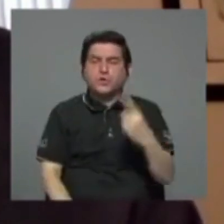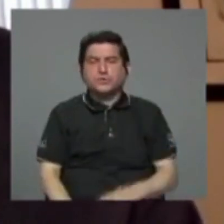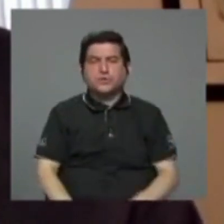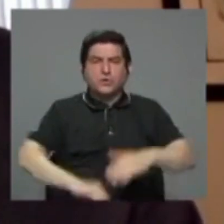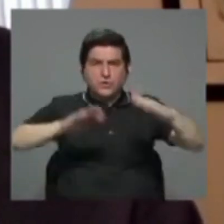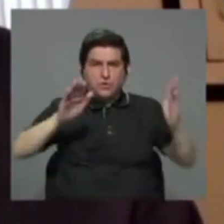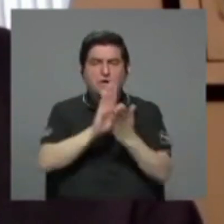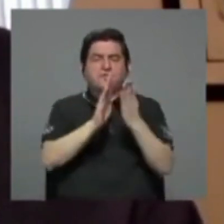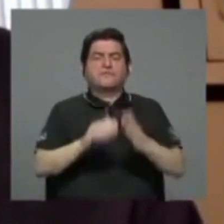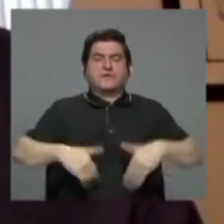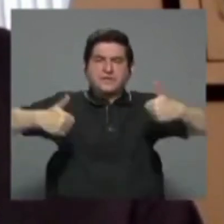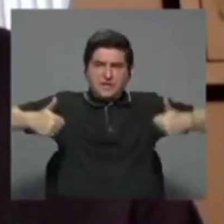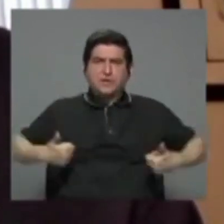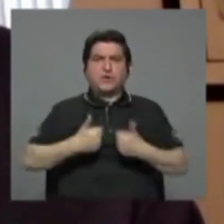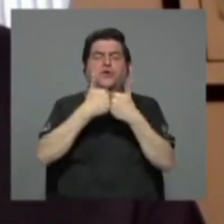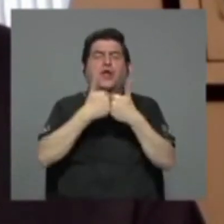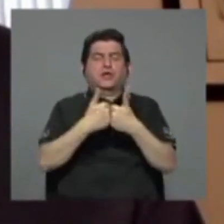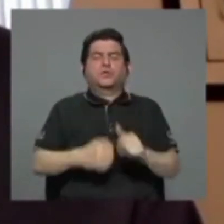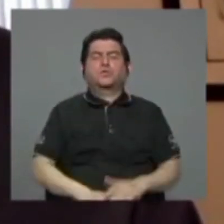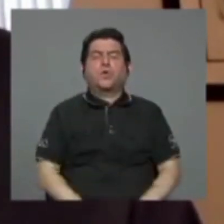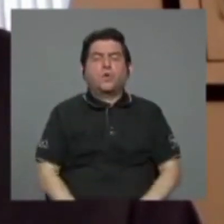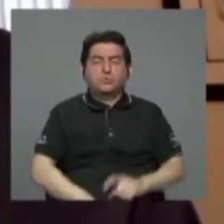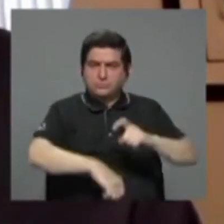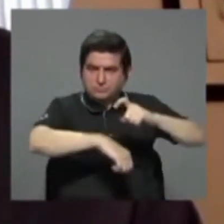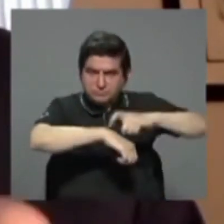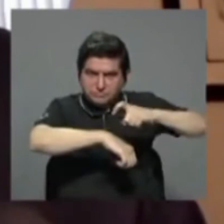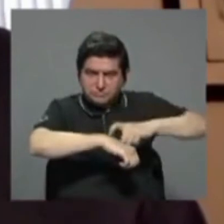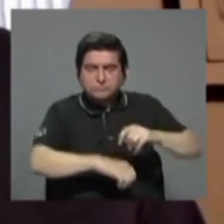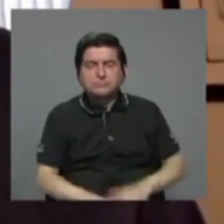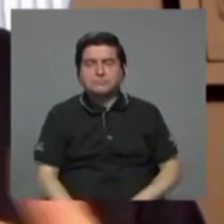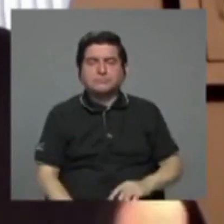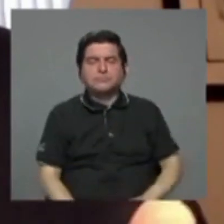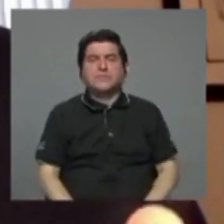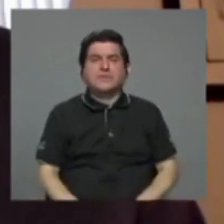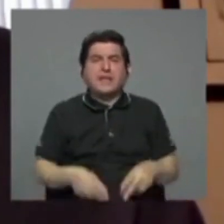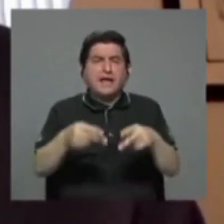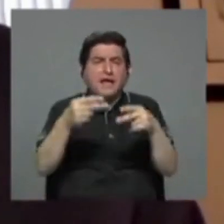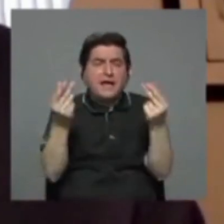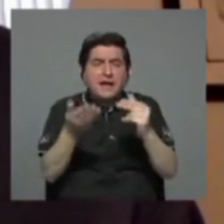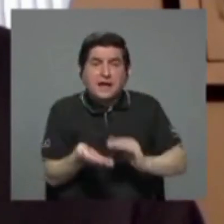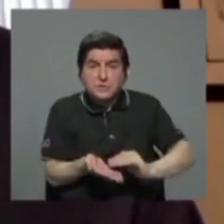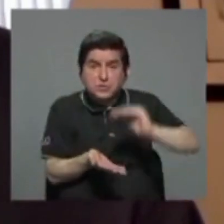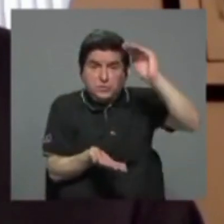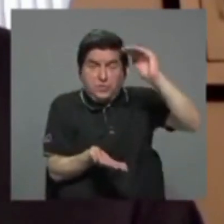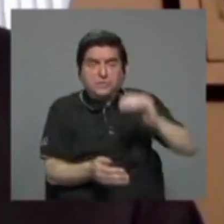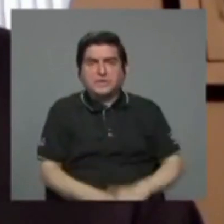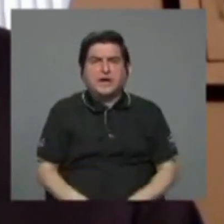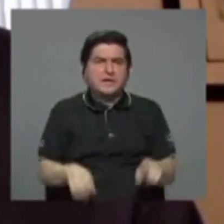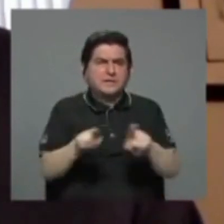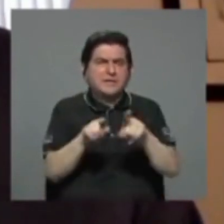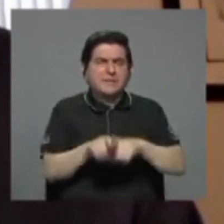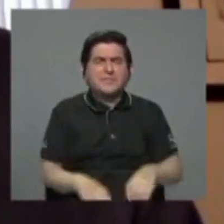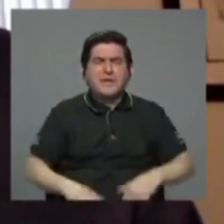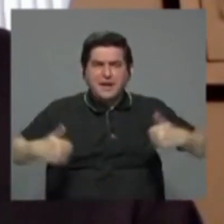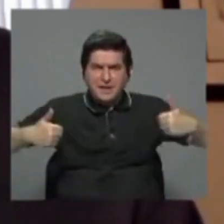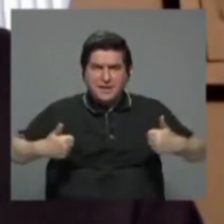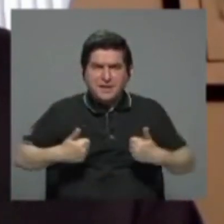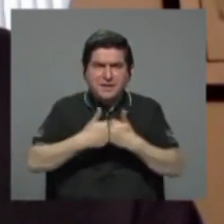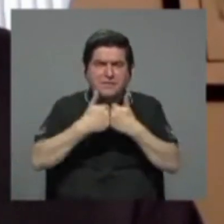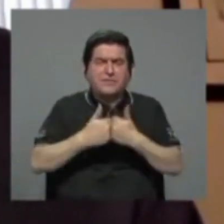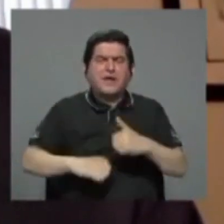afrontar ese reto coyuntural de la inflación, etcétera, sino también los retos estructurales que